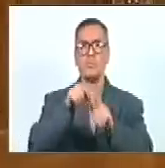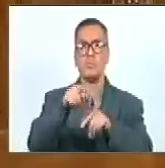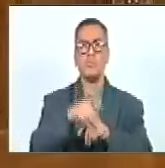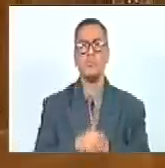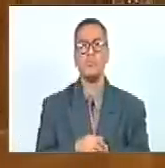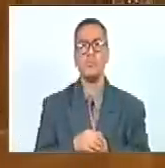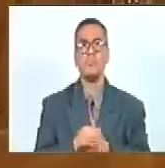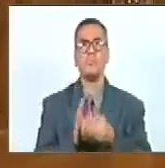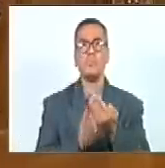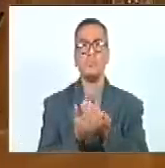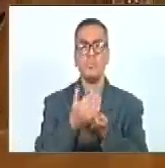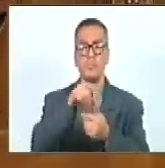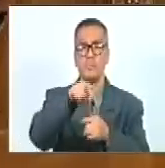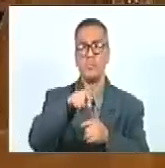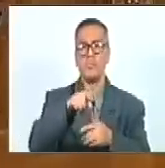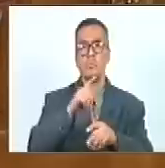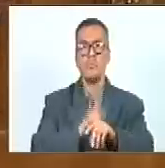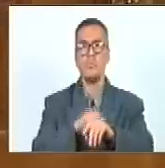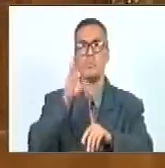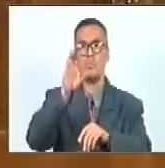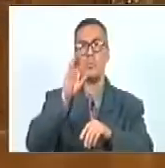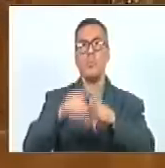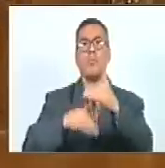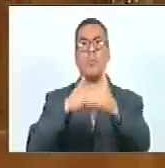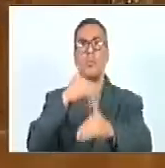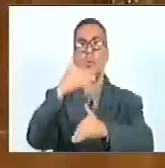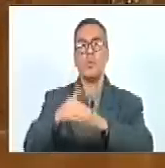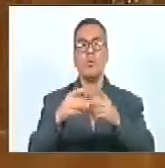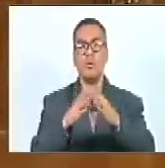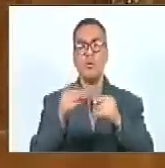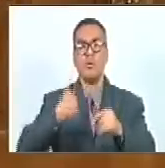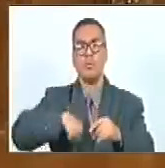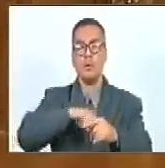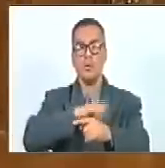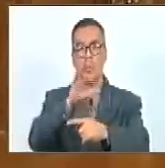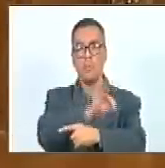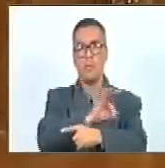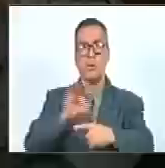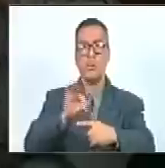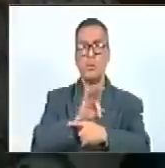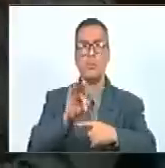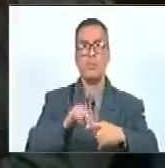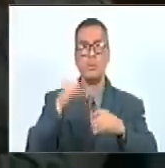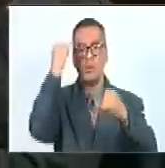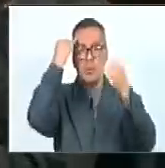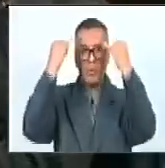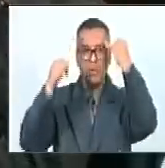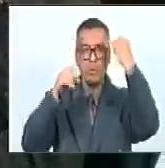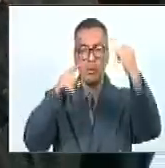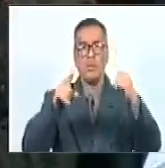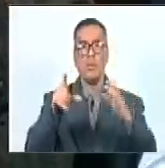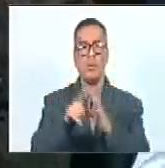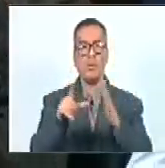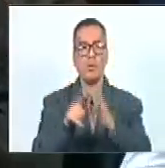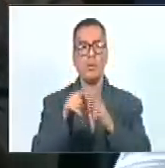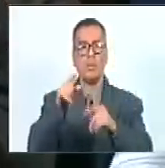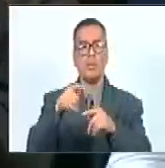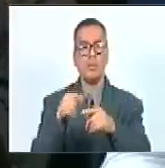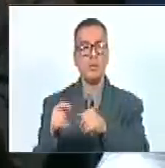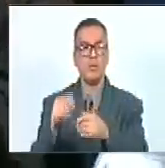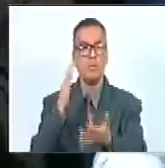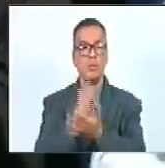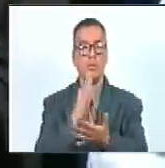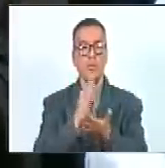en la clandestinidad en este país y más allá de nuestra frontera, que la lógica del capital conduce